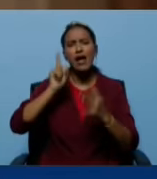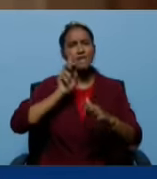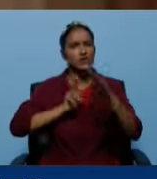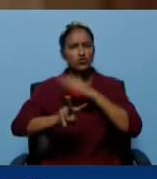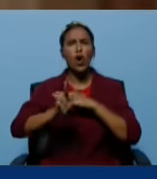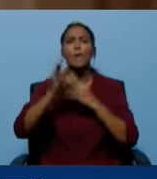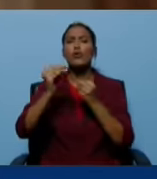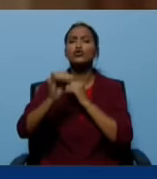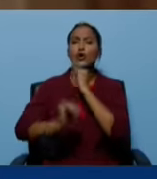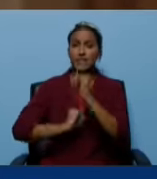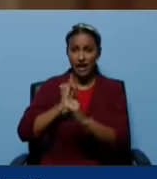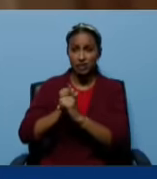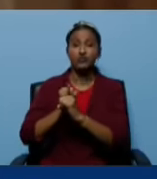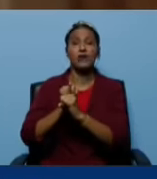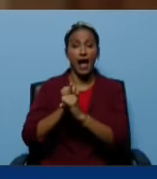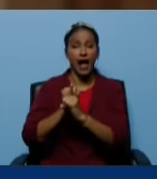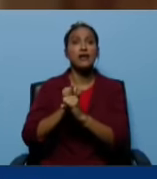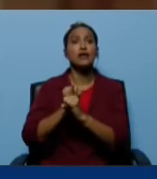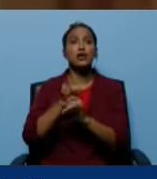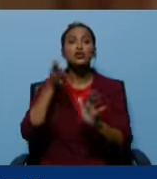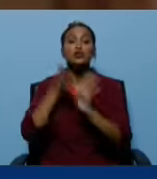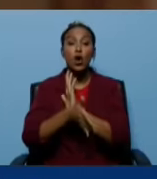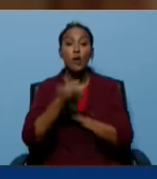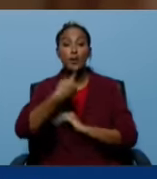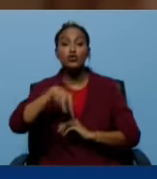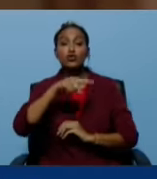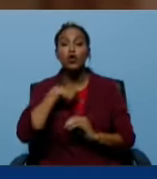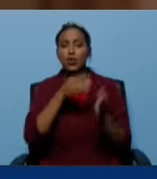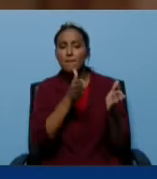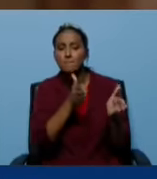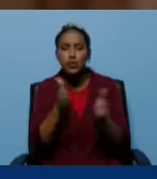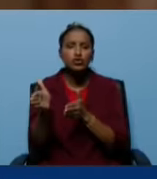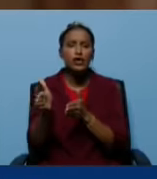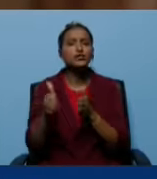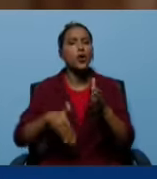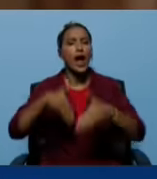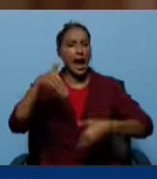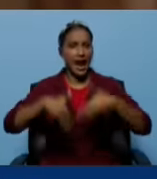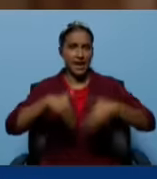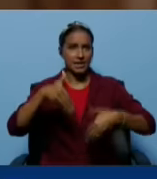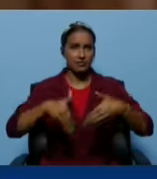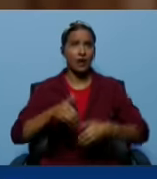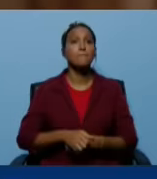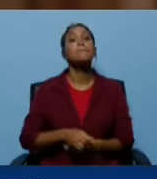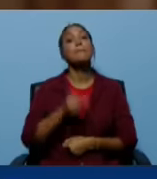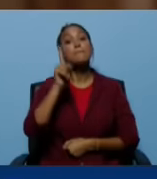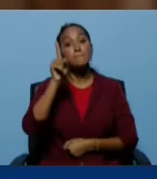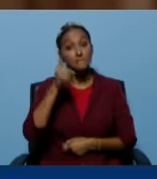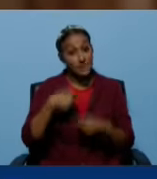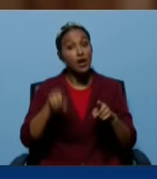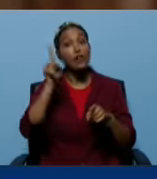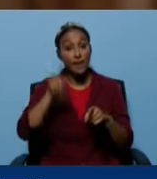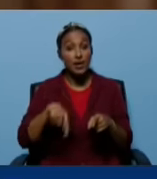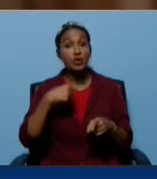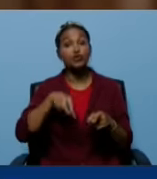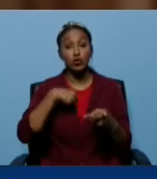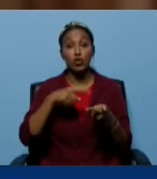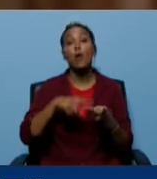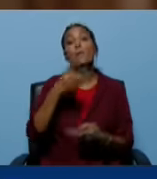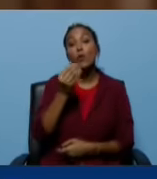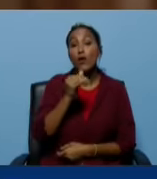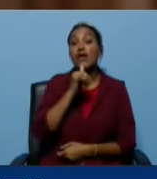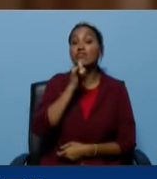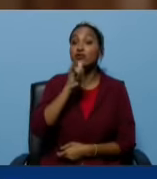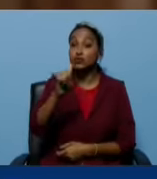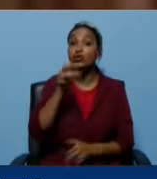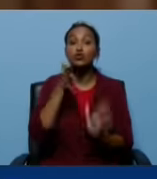exterior sobre nuestro proceso electoral. Y también hemos, como lo hemos denunciado, el